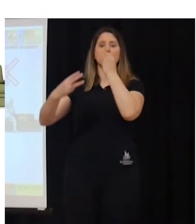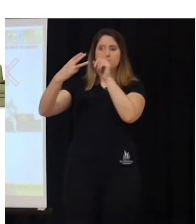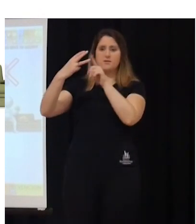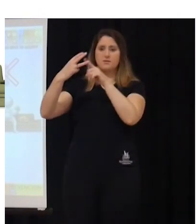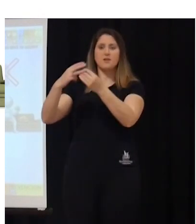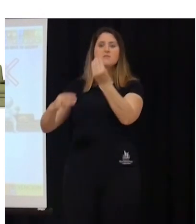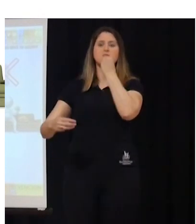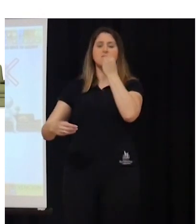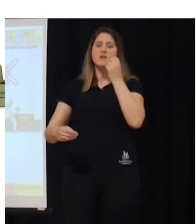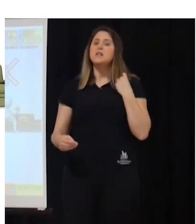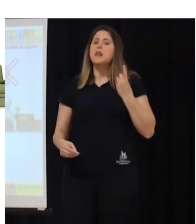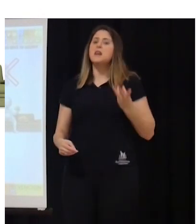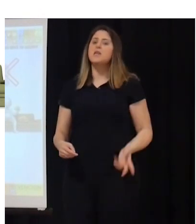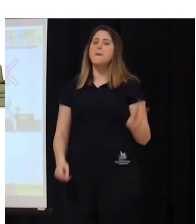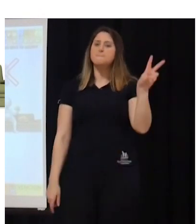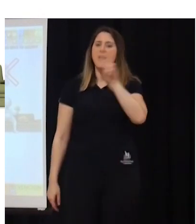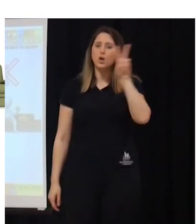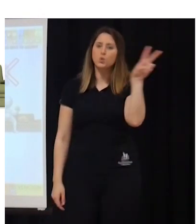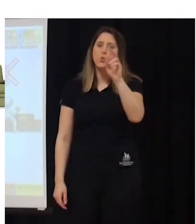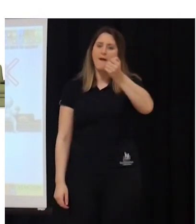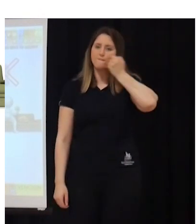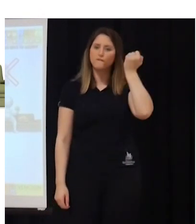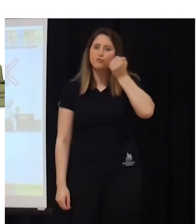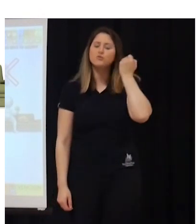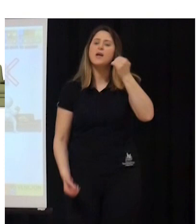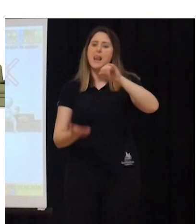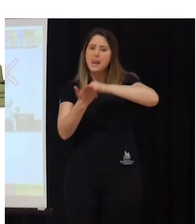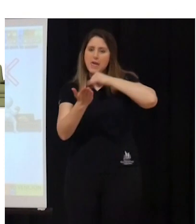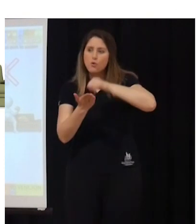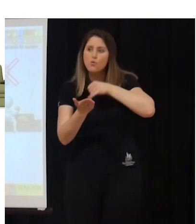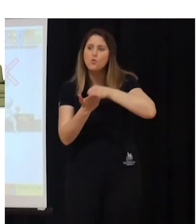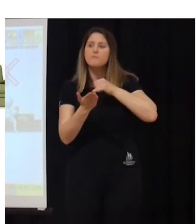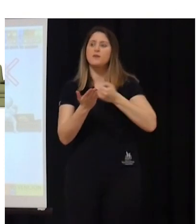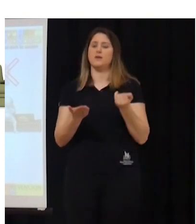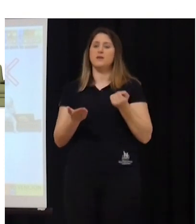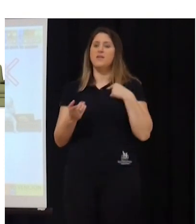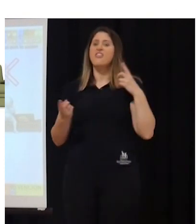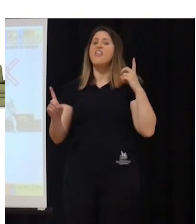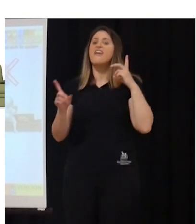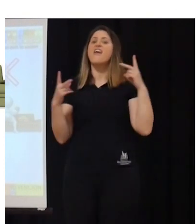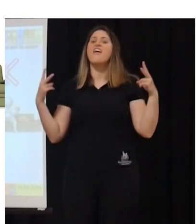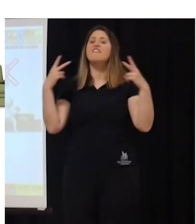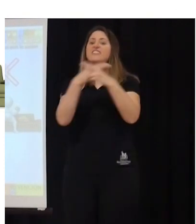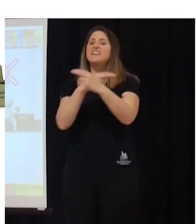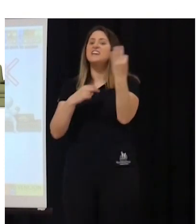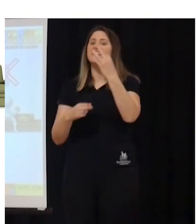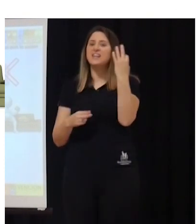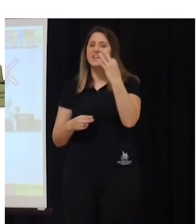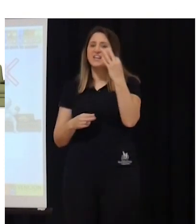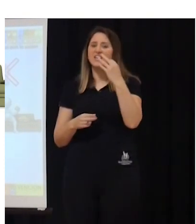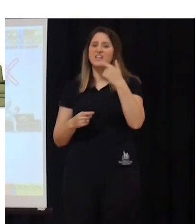que tomar una dieta rica en verduras, frutas, legumbres. Hay que evitar los